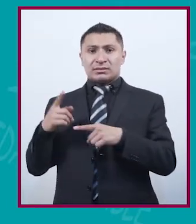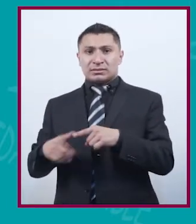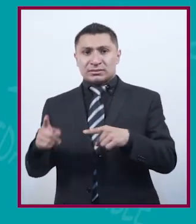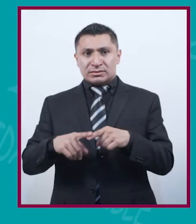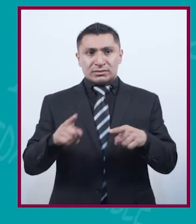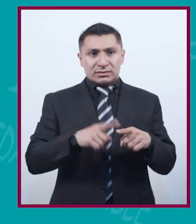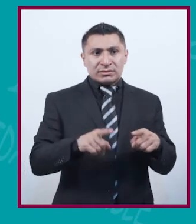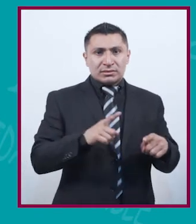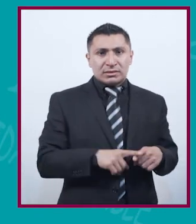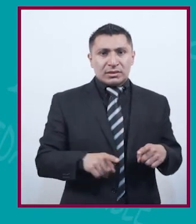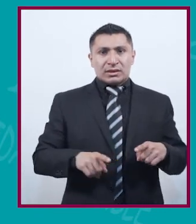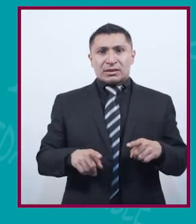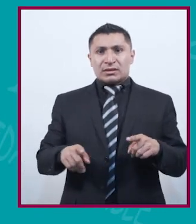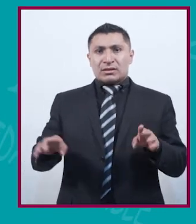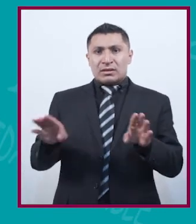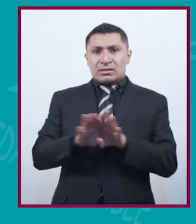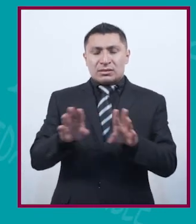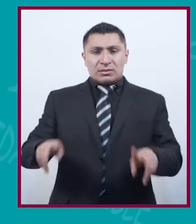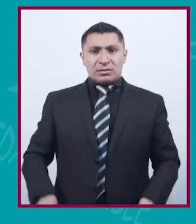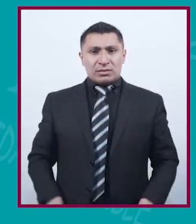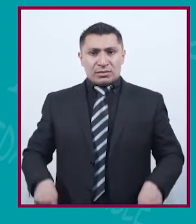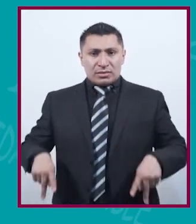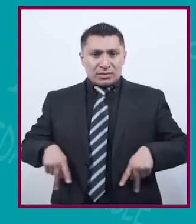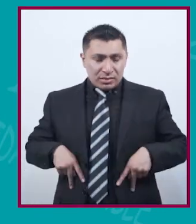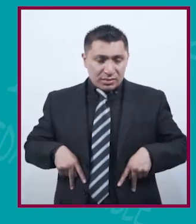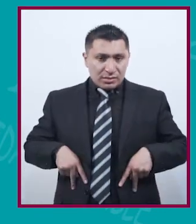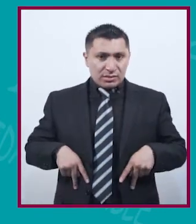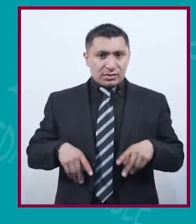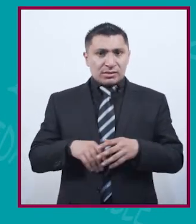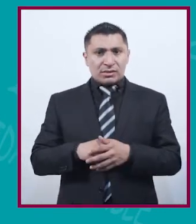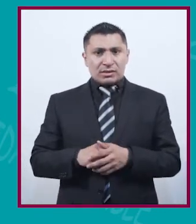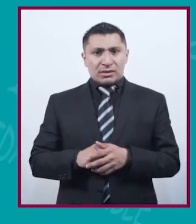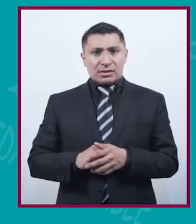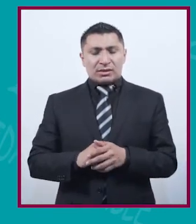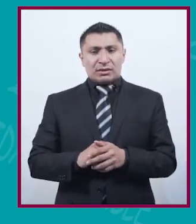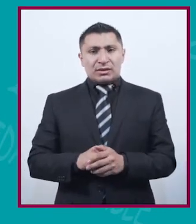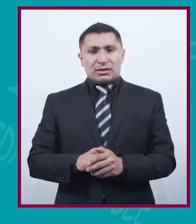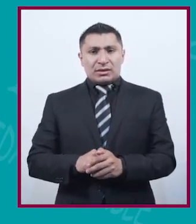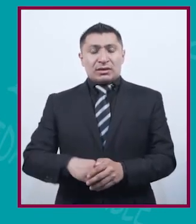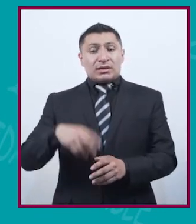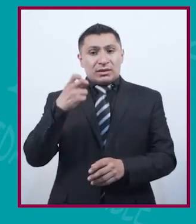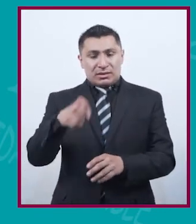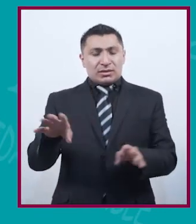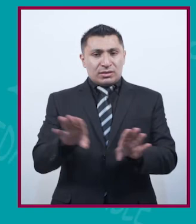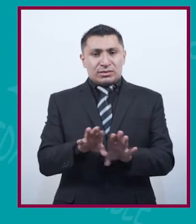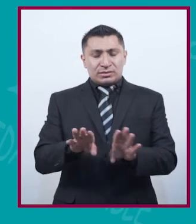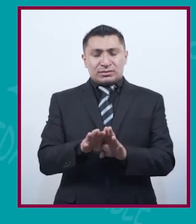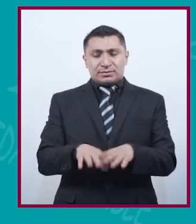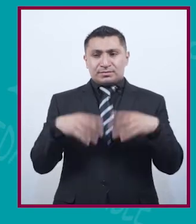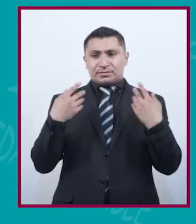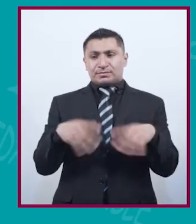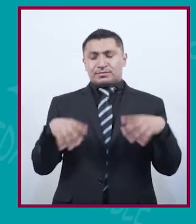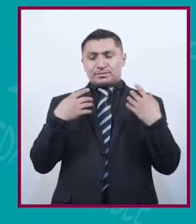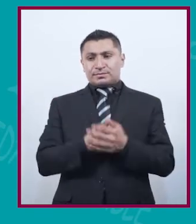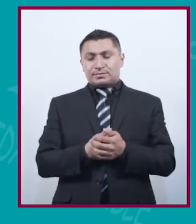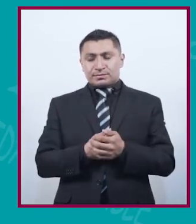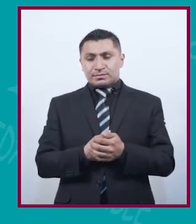ropa diferente, ¿no? Como pantalones, eso va a alterar de alguna